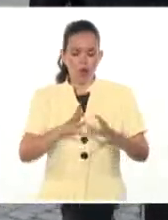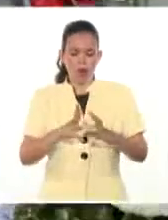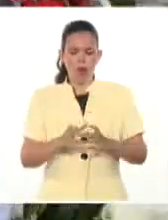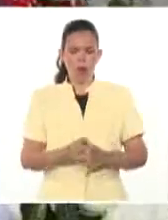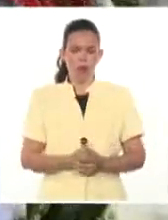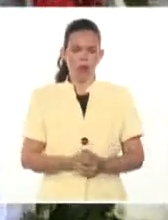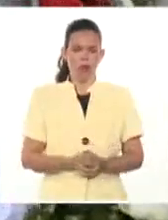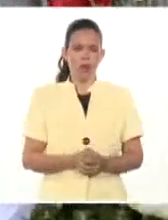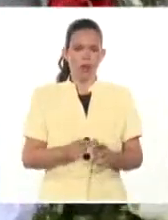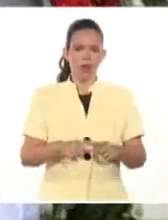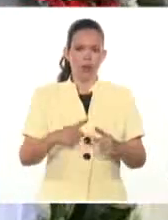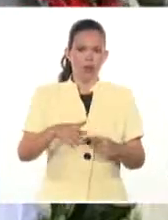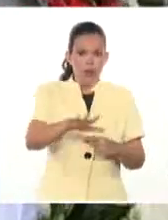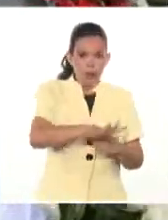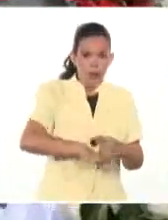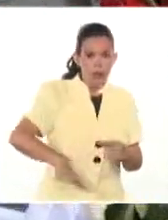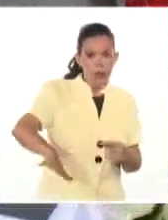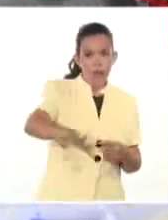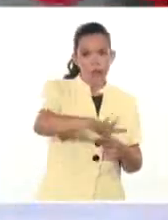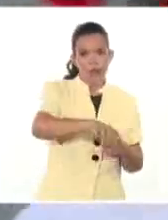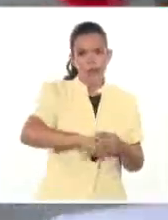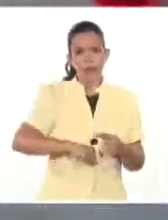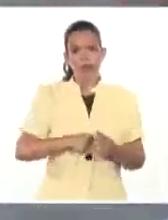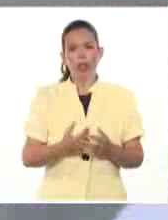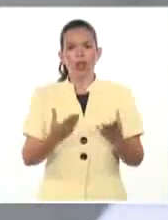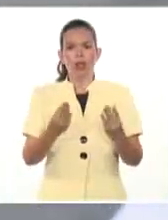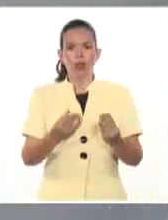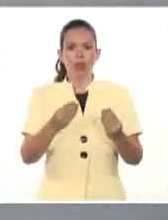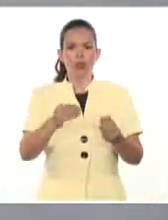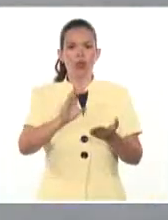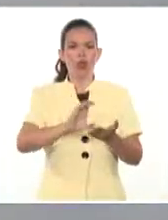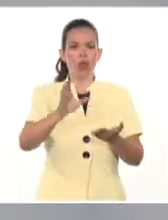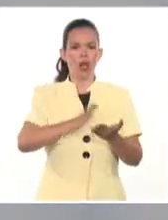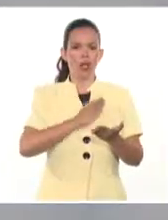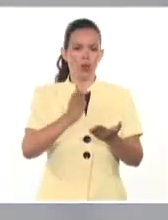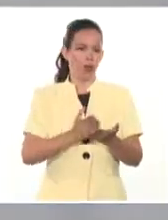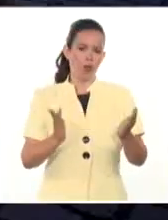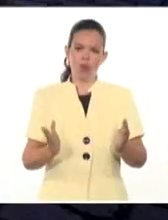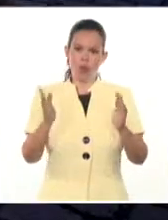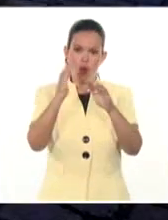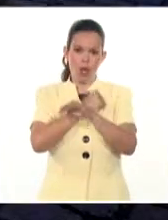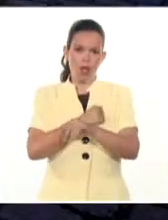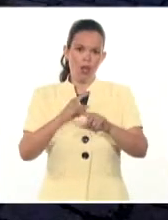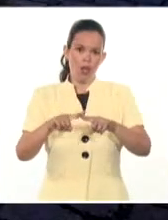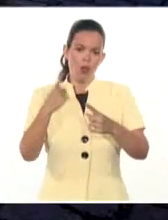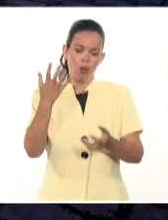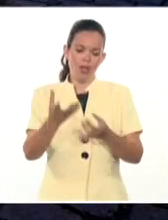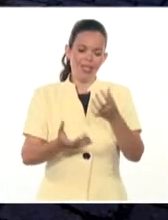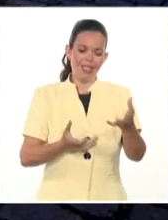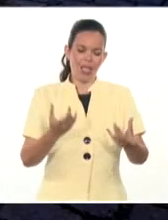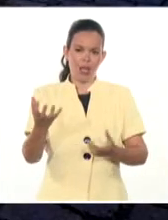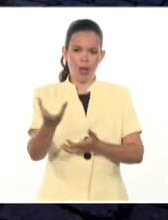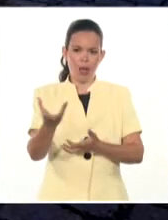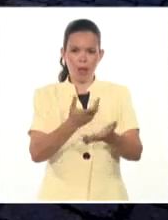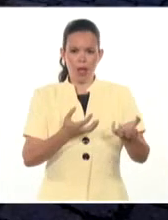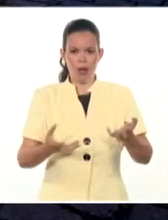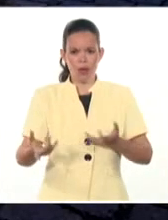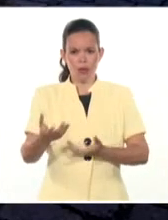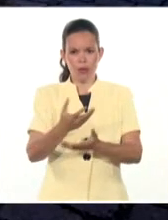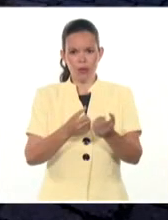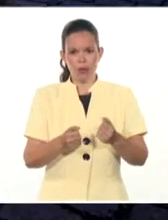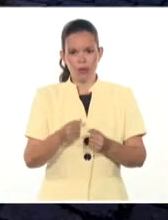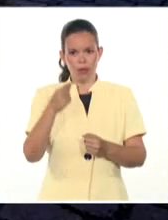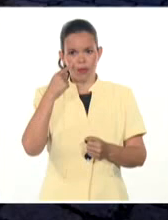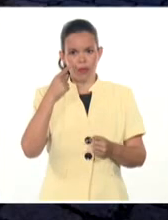libros, que son esos libros que faltan, ¿sí? Libros que ya no tenemos más, que un día los nazis quemaron aquí. Y las estanterías son blancas porque si nosotros le quitamos